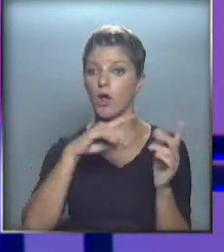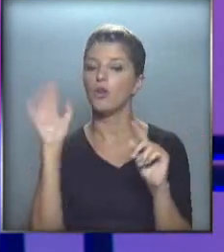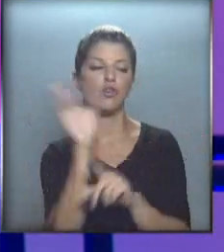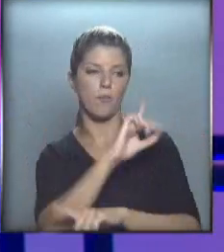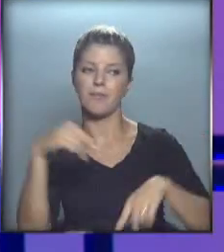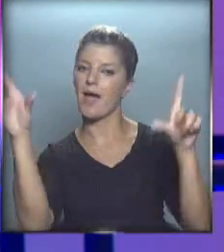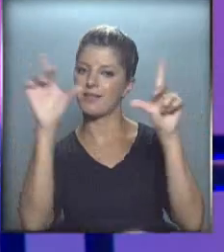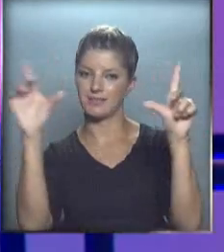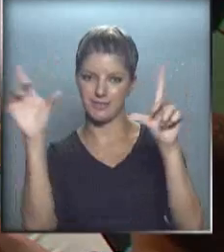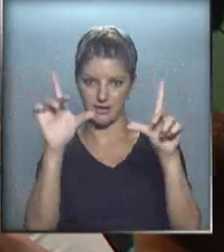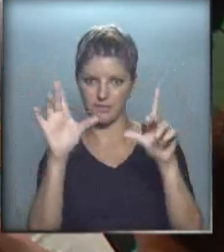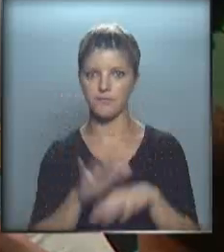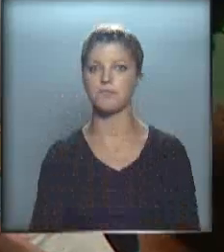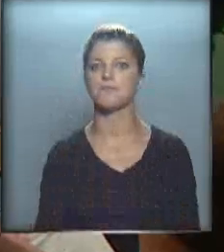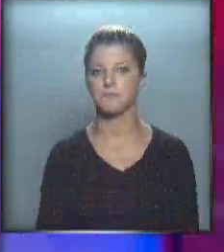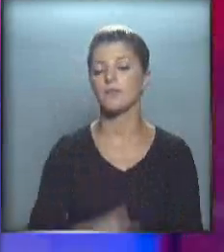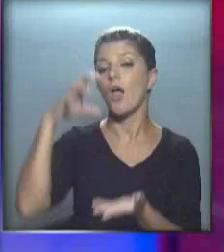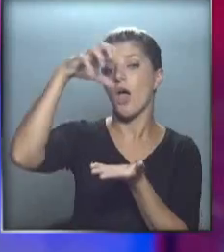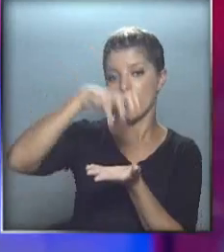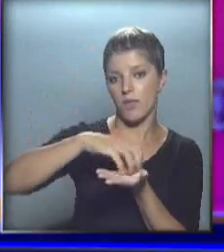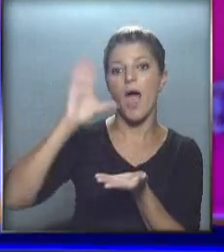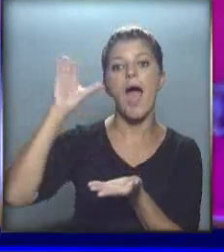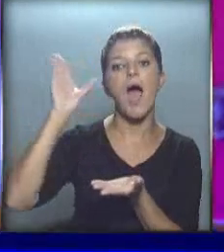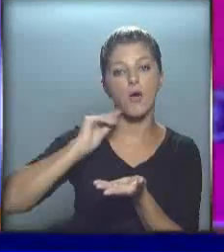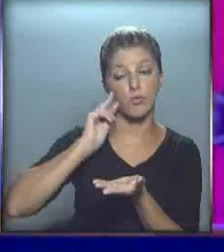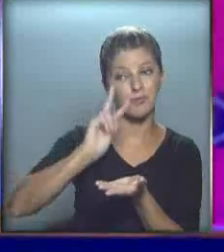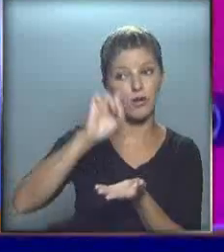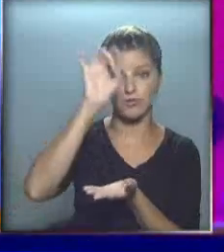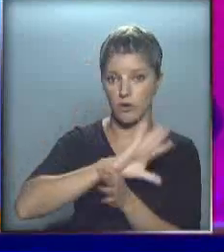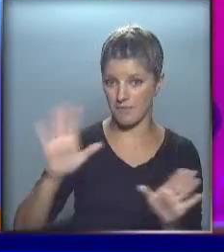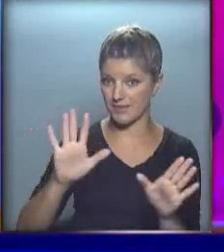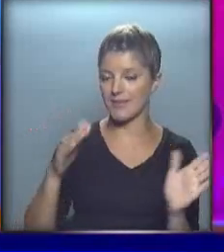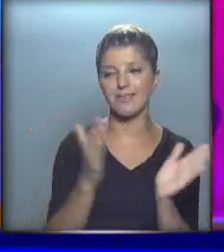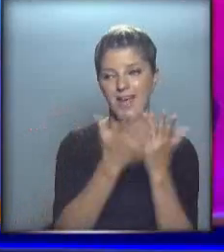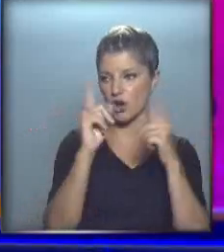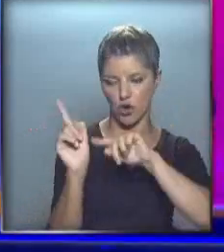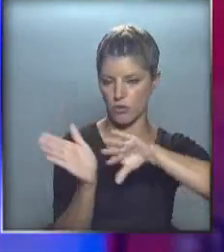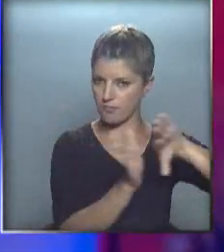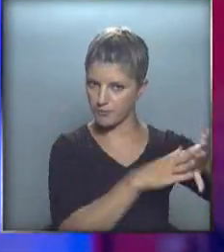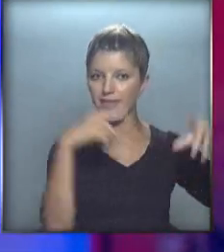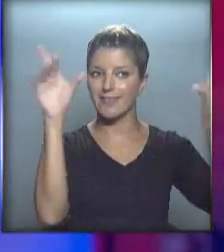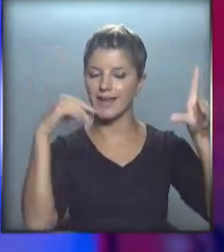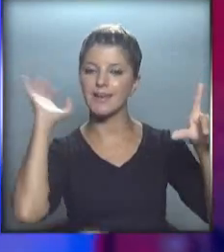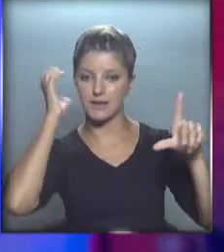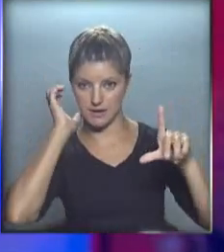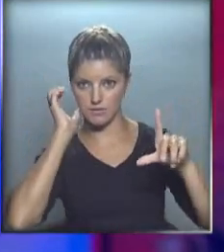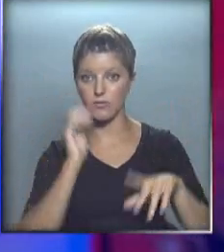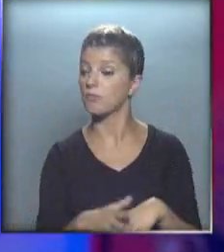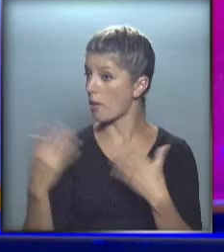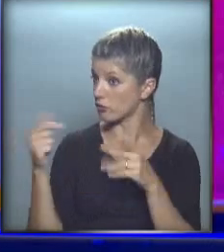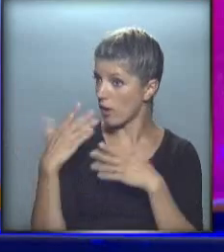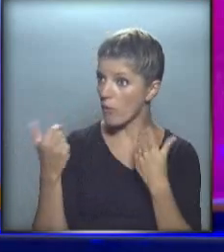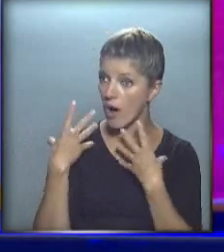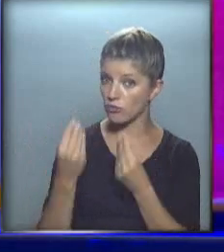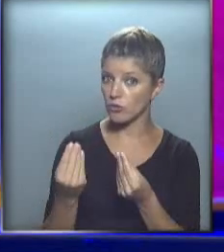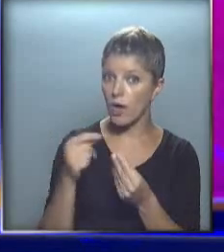en los medios de comunicación. La Defensoría del Público se encarga de lo que es audiovisual y lo radiofónico, ¿no? Lo radial. Ajá. Ajá. ¿Y la gente puede colaborar con eso? ¿Puede